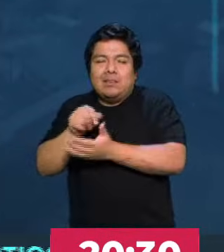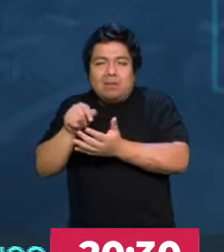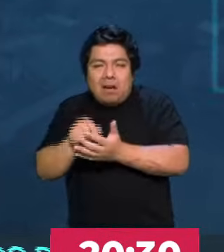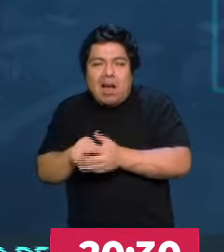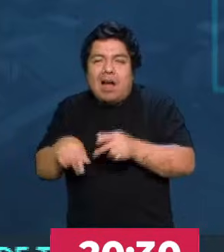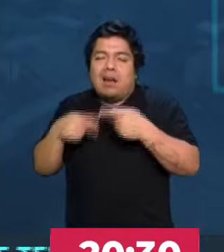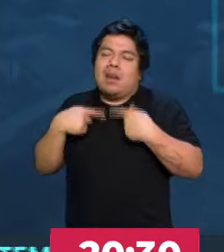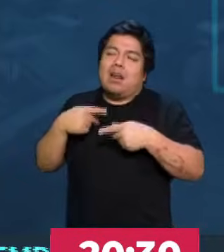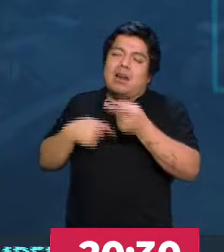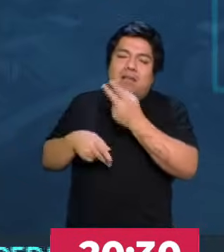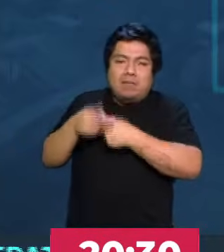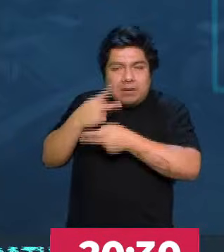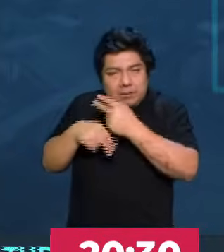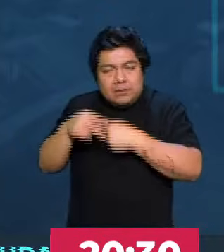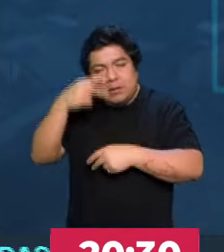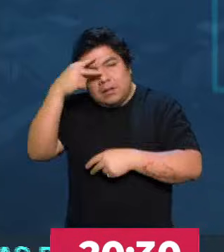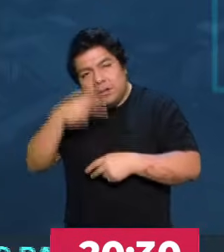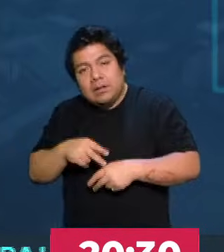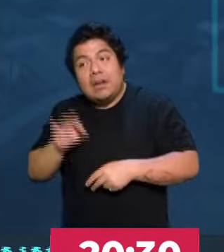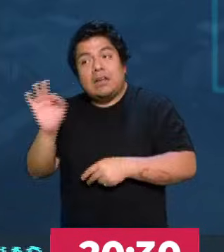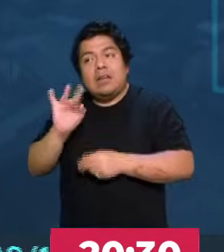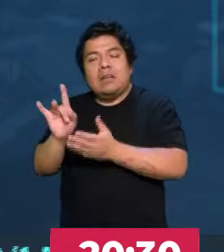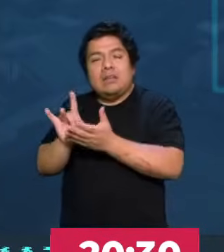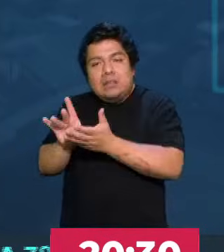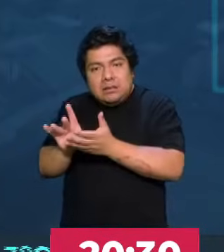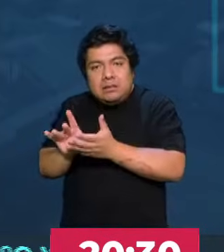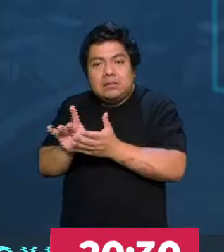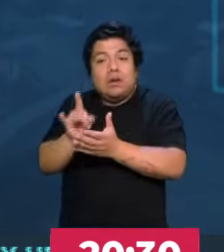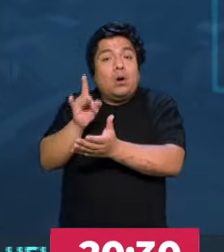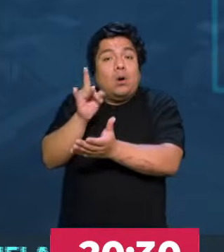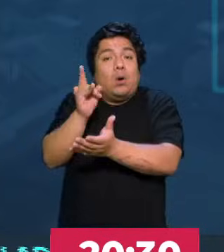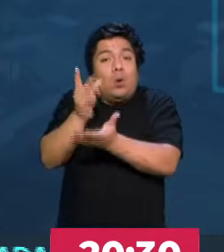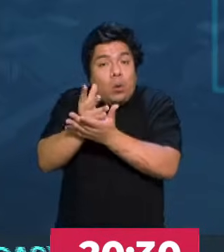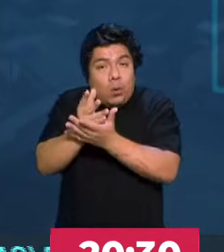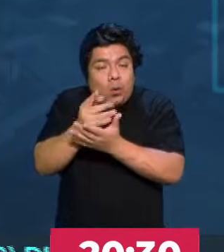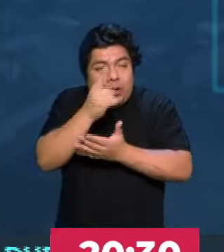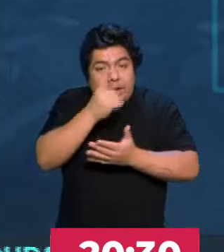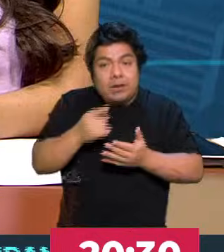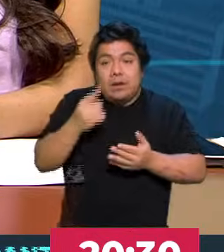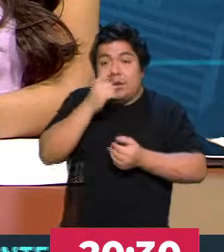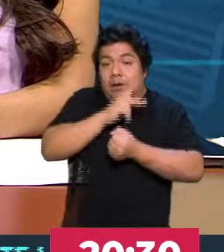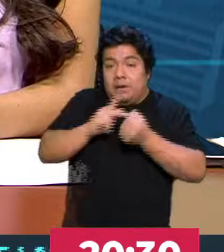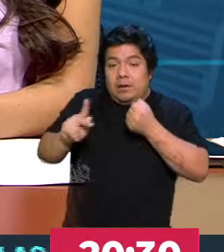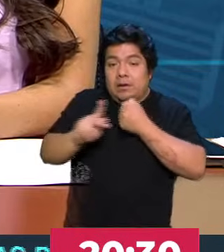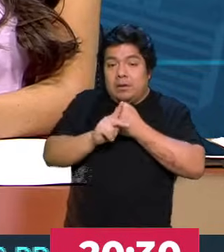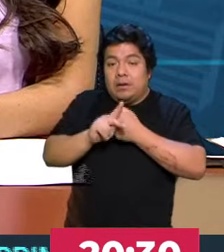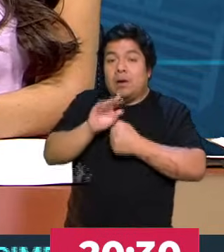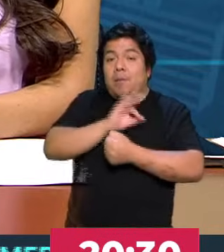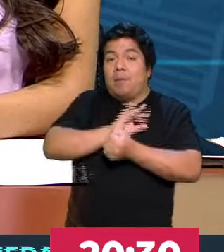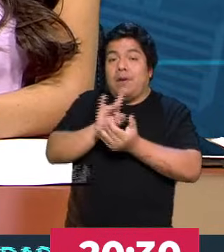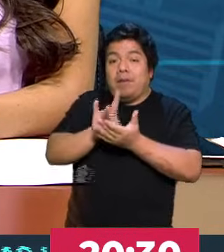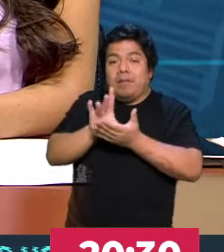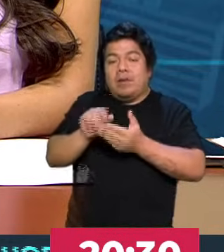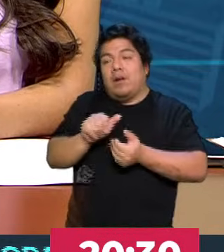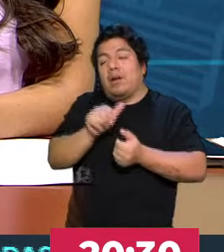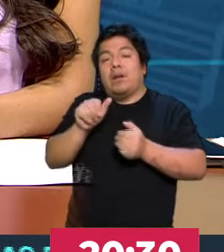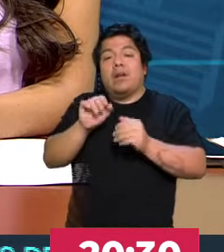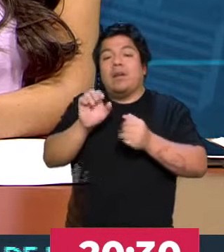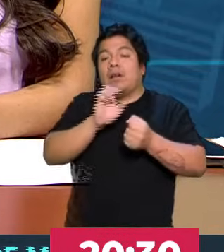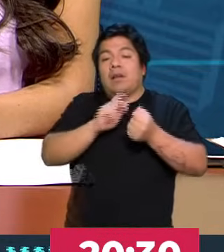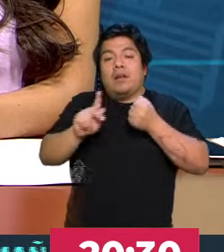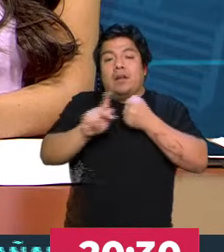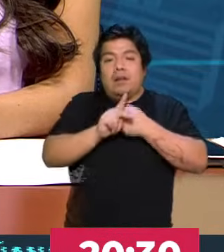personas mexicanas que pudieran ser deportadas, solo los nacionales de un país pueden ser deportados, ¿eh? Un extranjero no